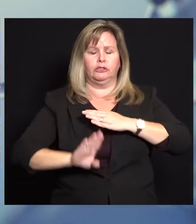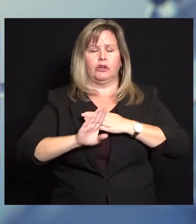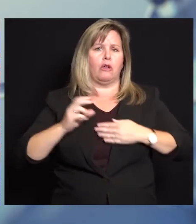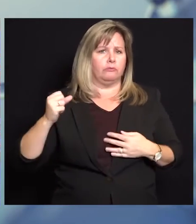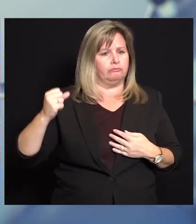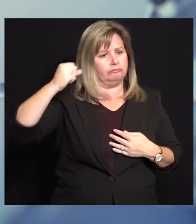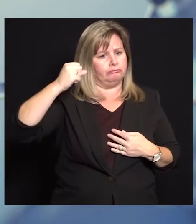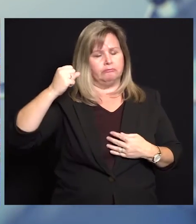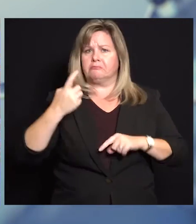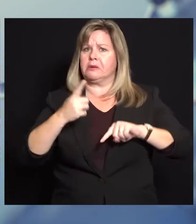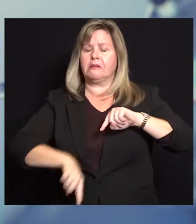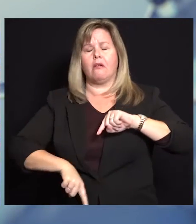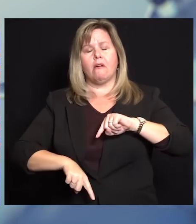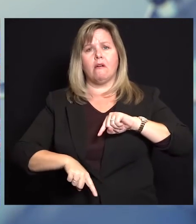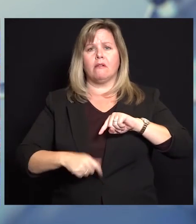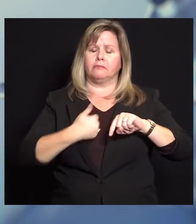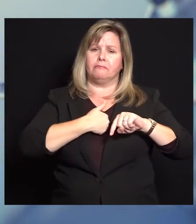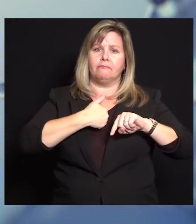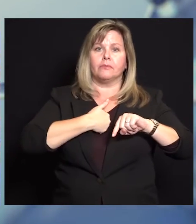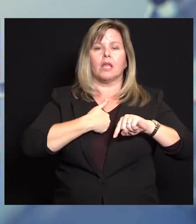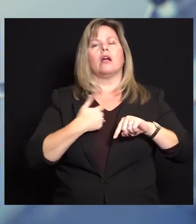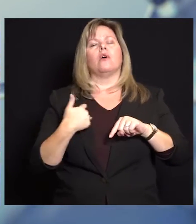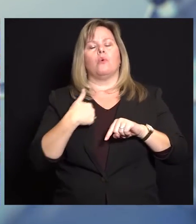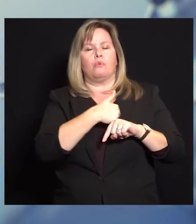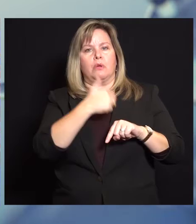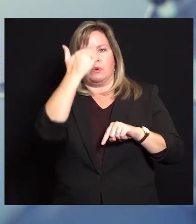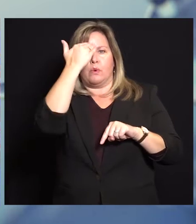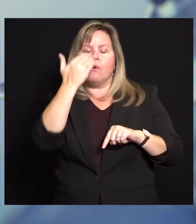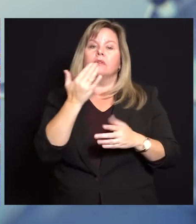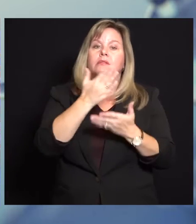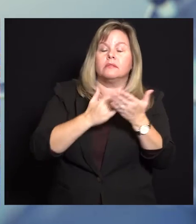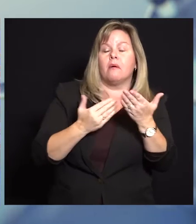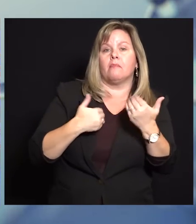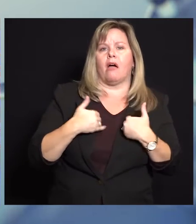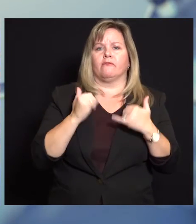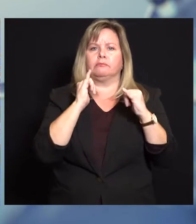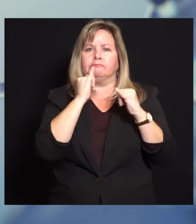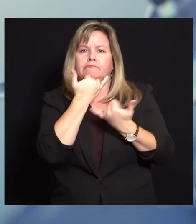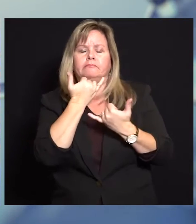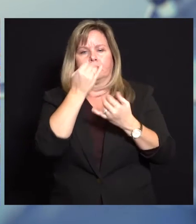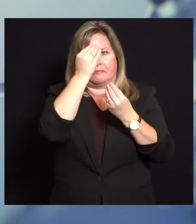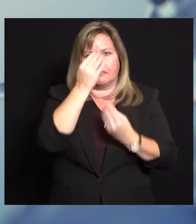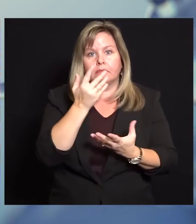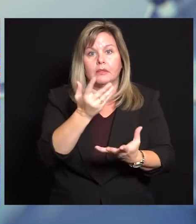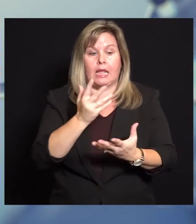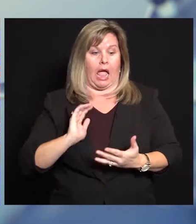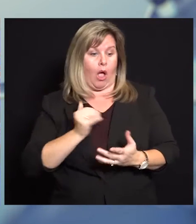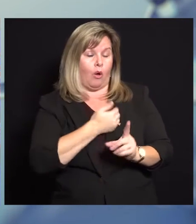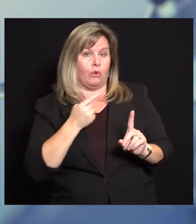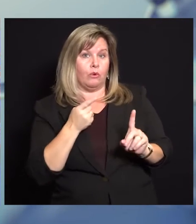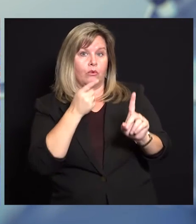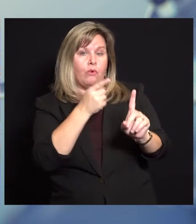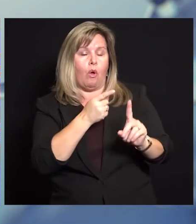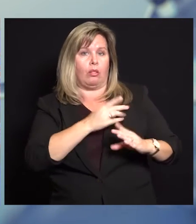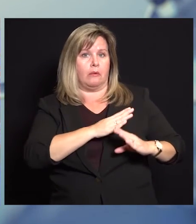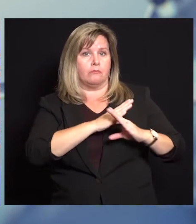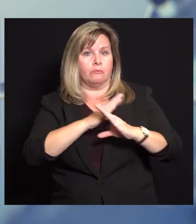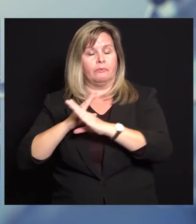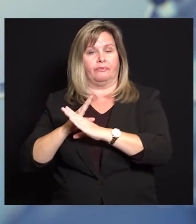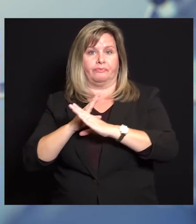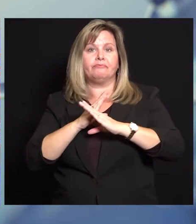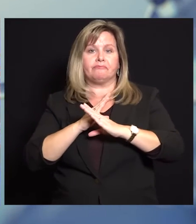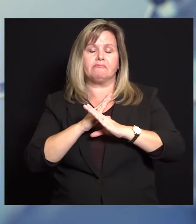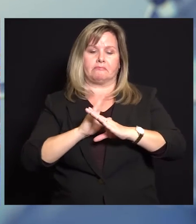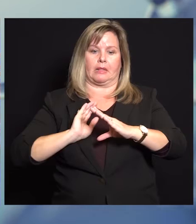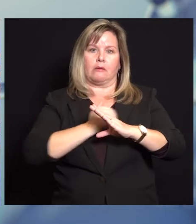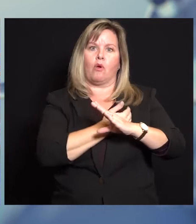sus escudos yo también y algunos son demasiados delicados y frágiles para llevar un escudo otros han sido mal informados